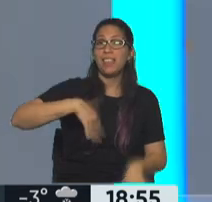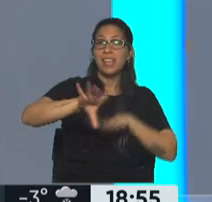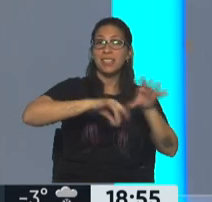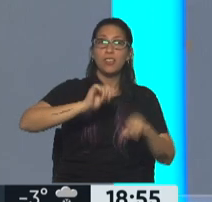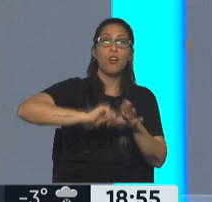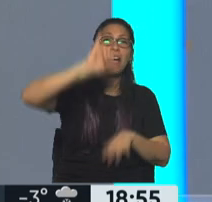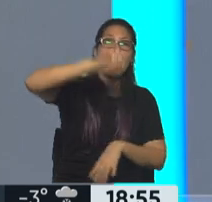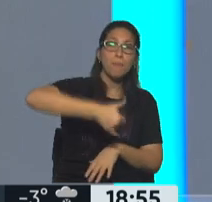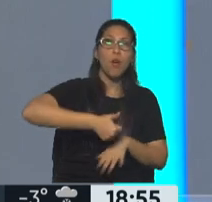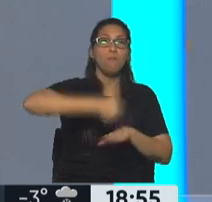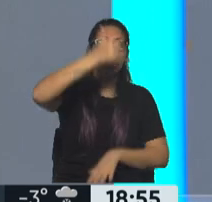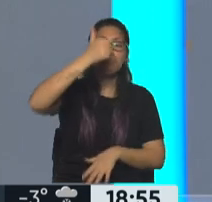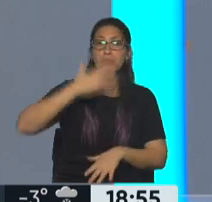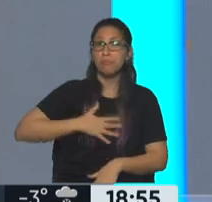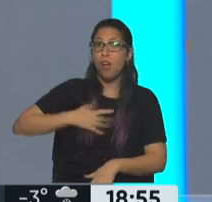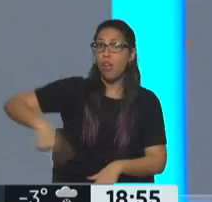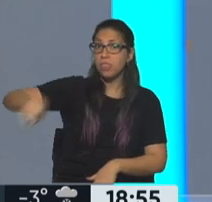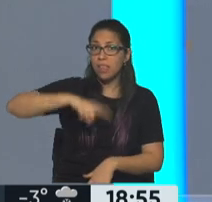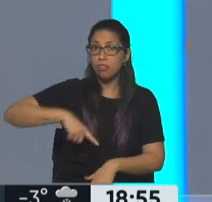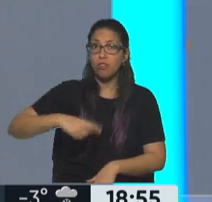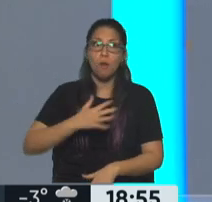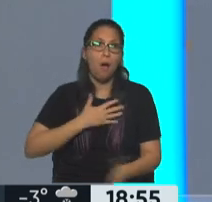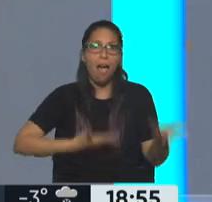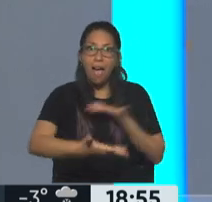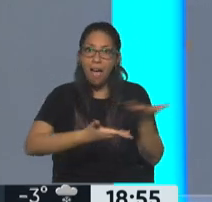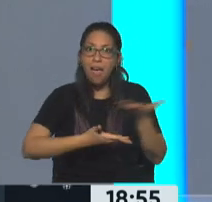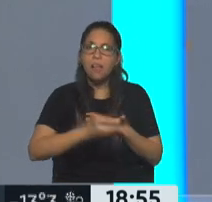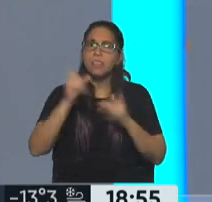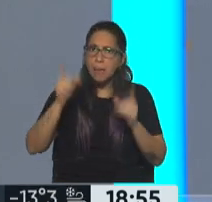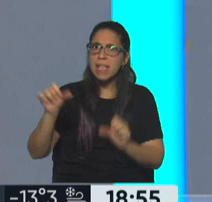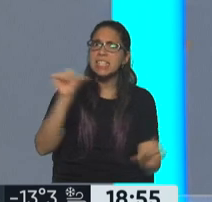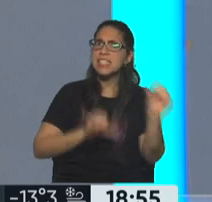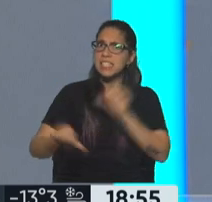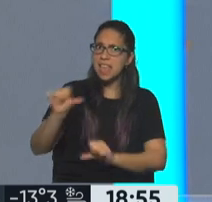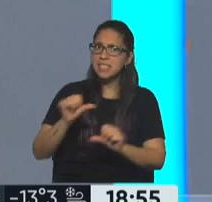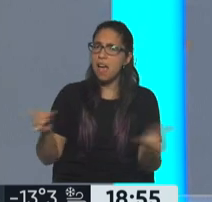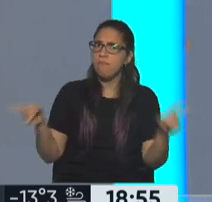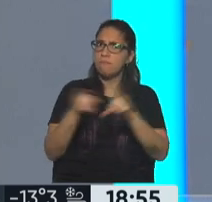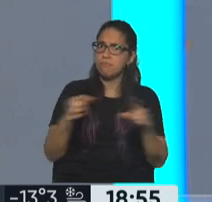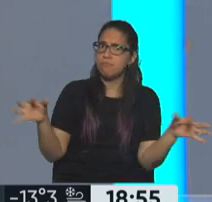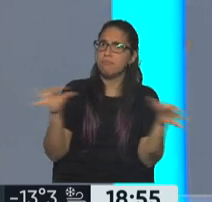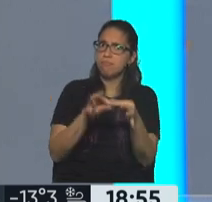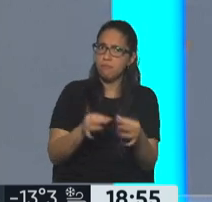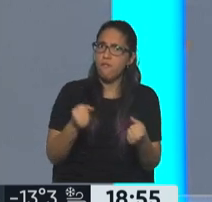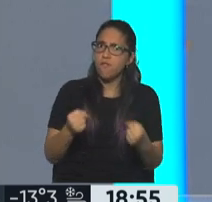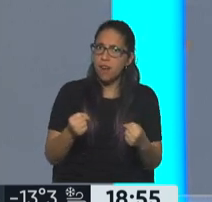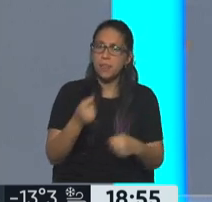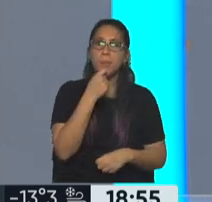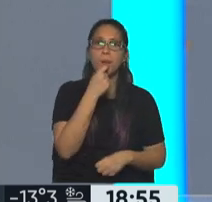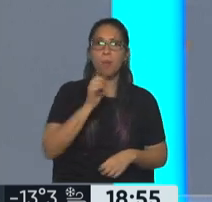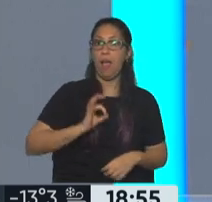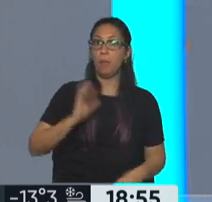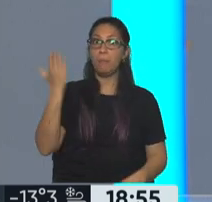también hay una gran relación científica entre la India y la Argentina por ejemplo el año pasado